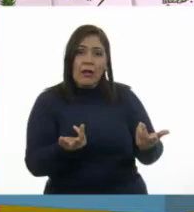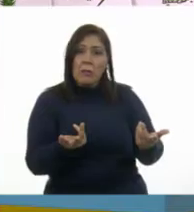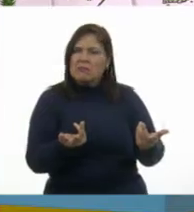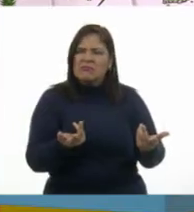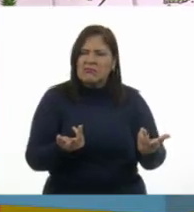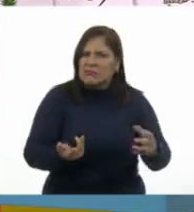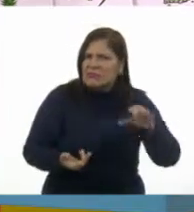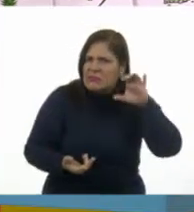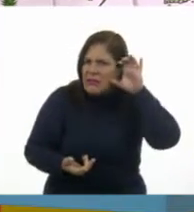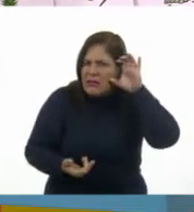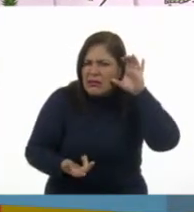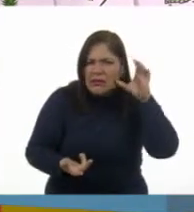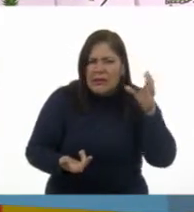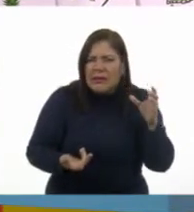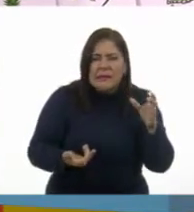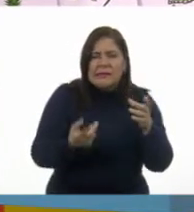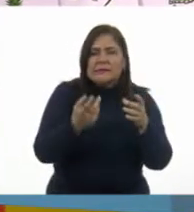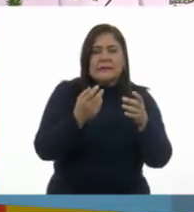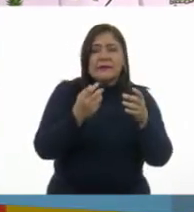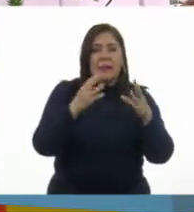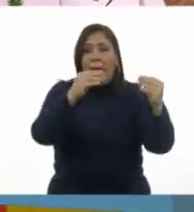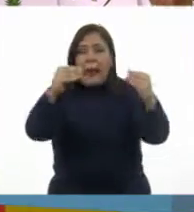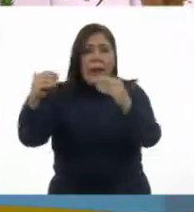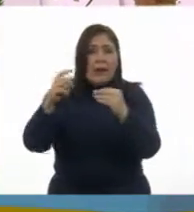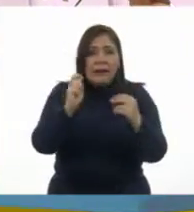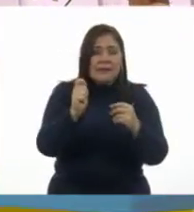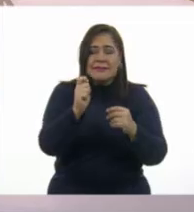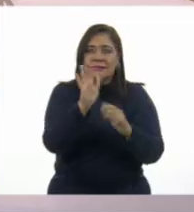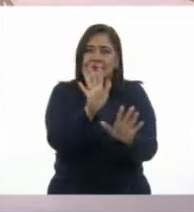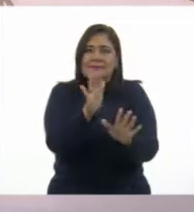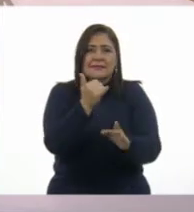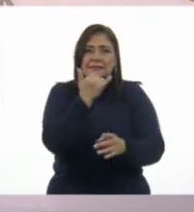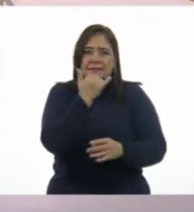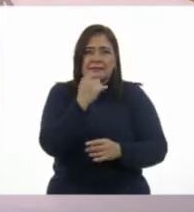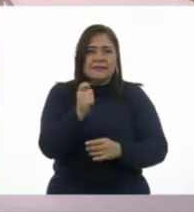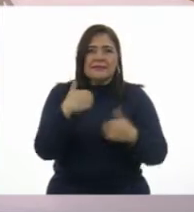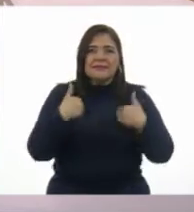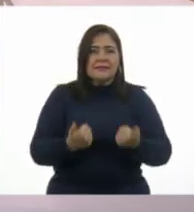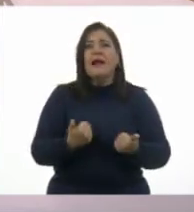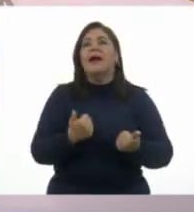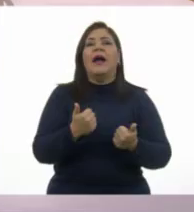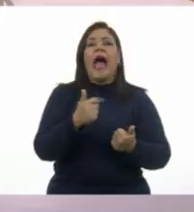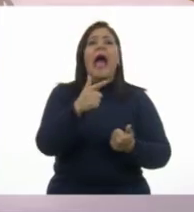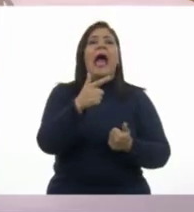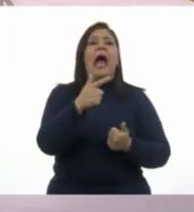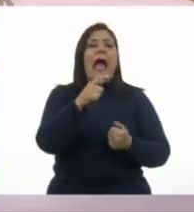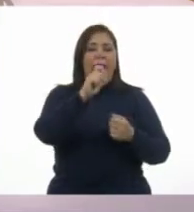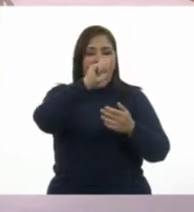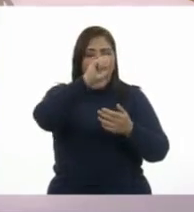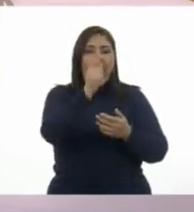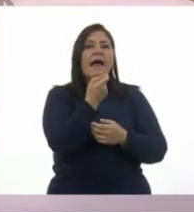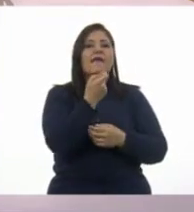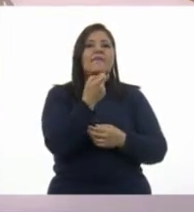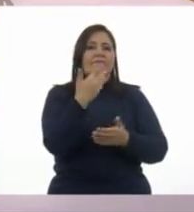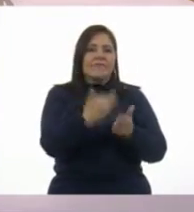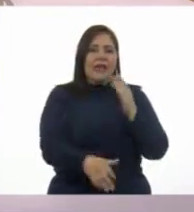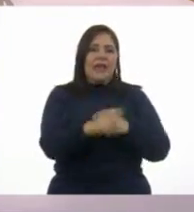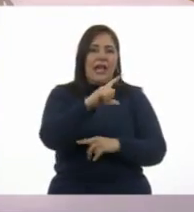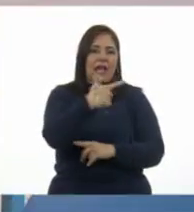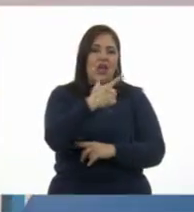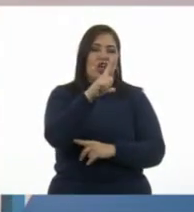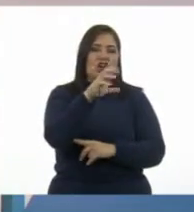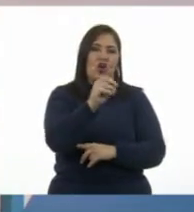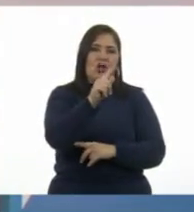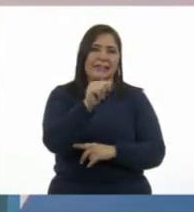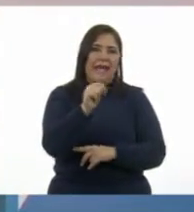no los entiendo, todos hablan a la vez. La glotal. Esta, claro.